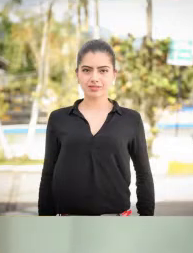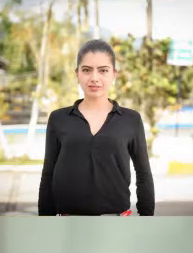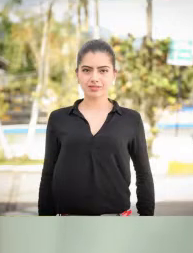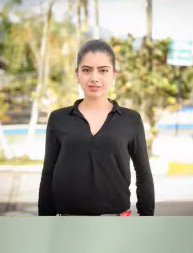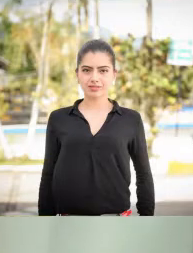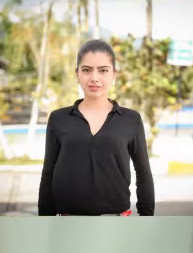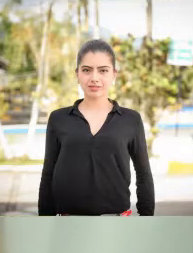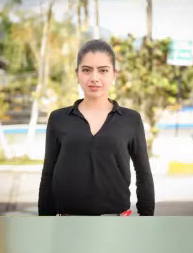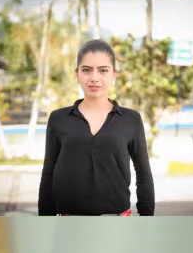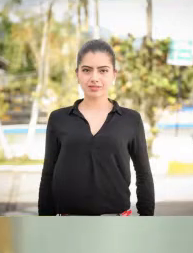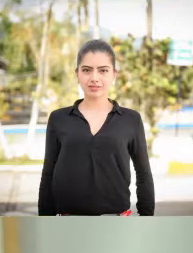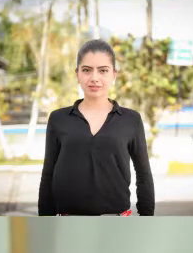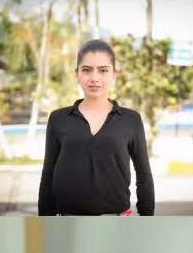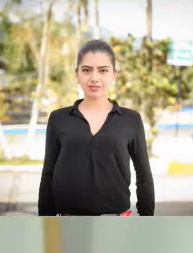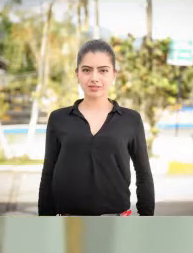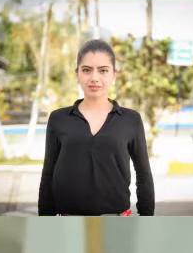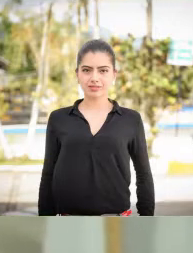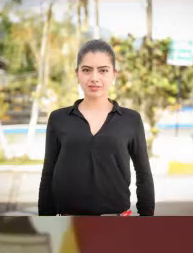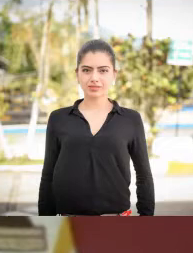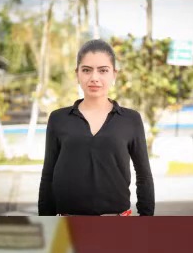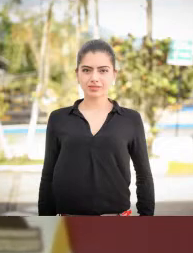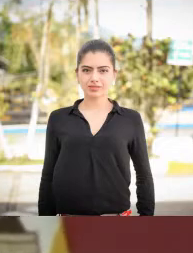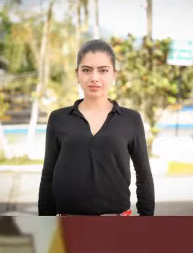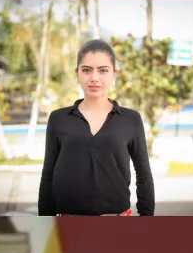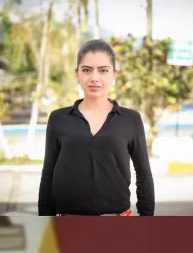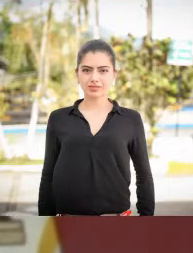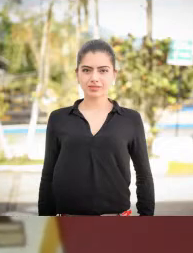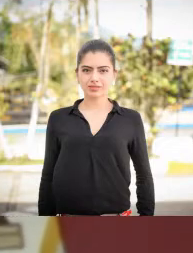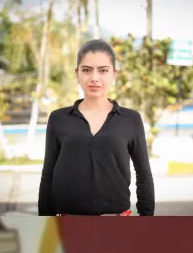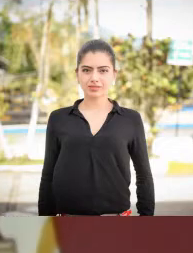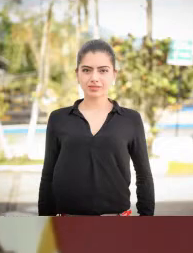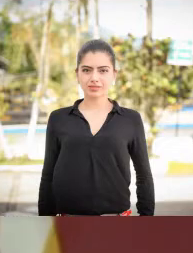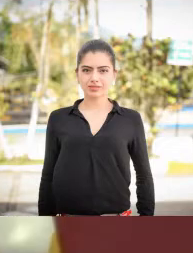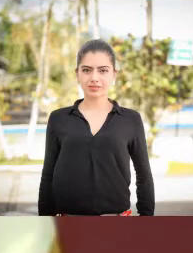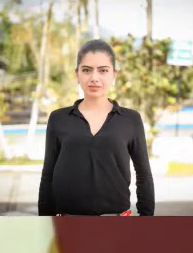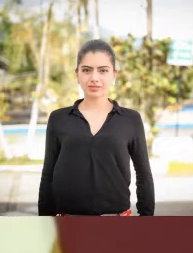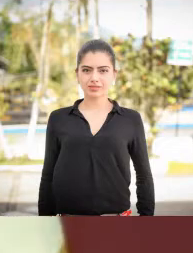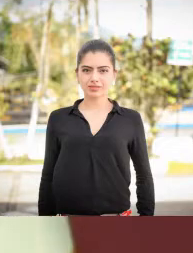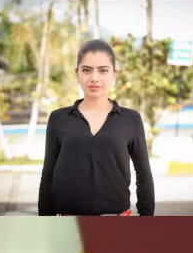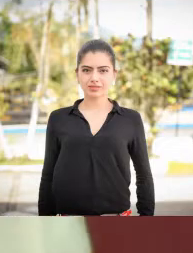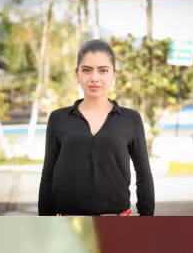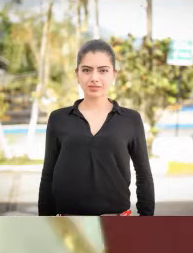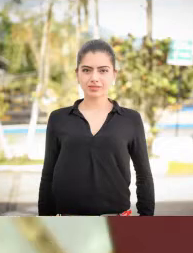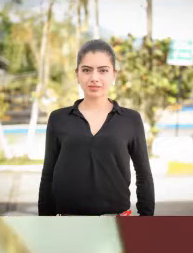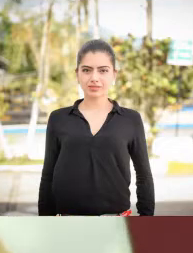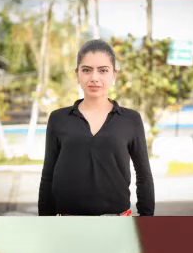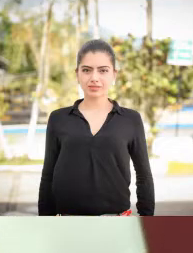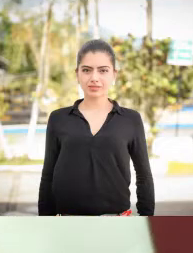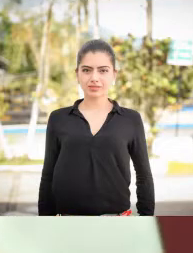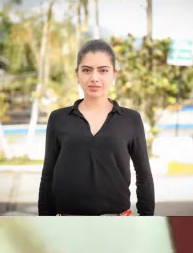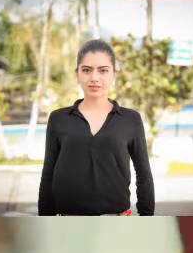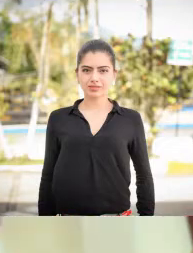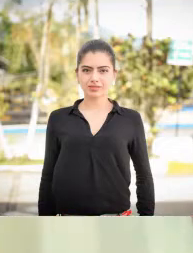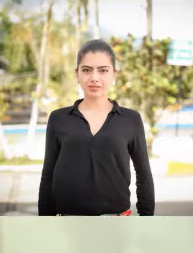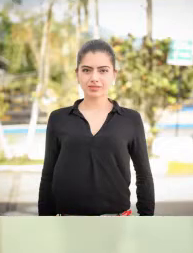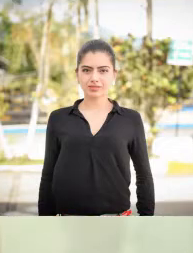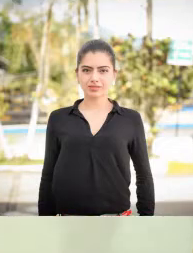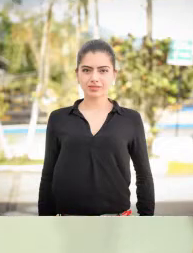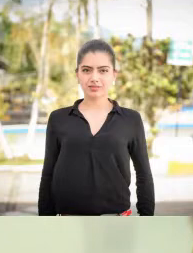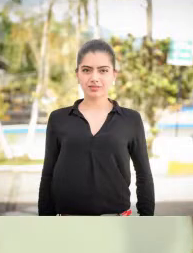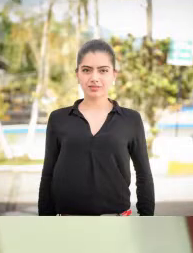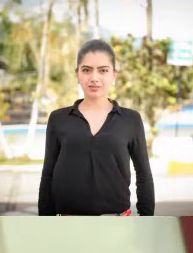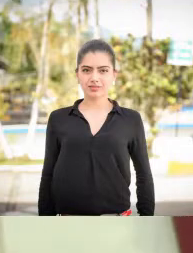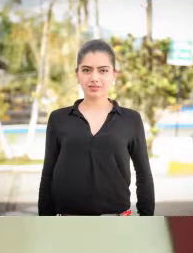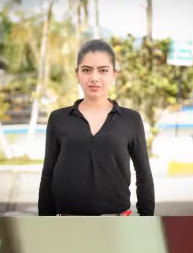gastronomía y restaurantes. En segunda instancia, los gimnasios, con quienes ya venimos trabajando y preparando los protocolos. De